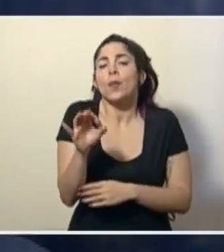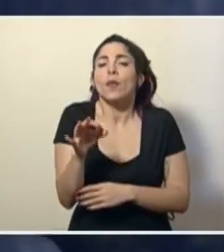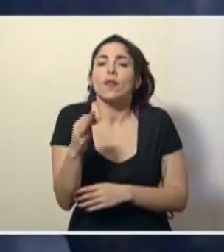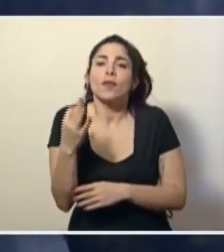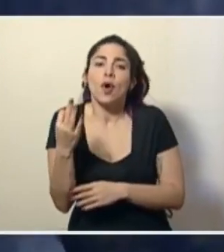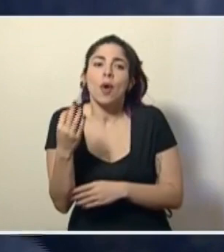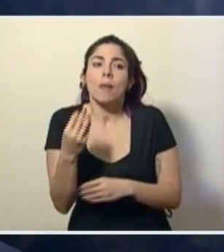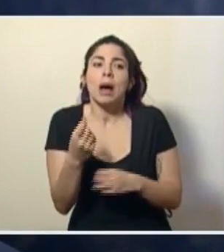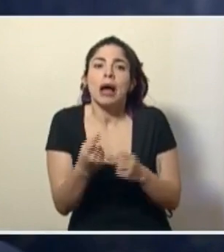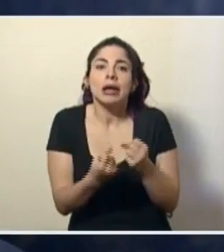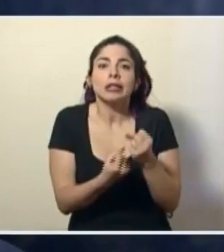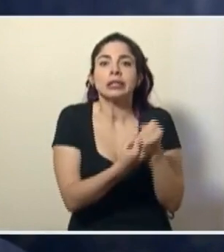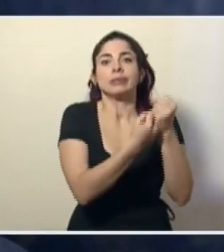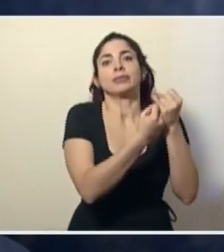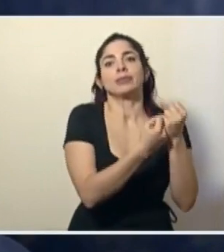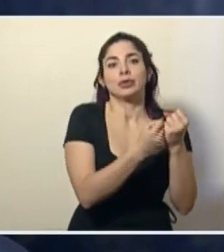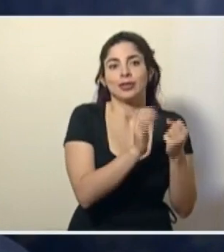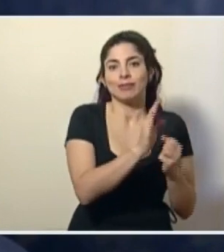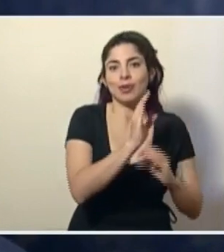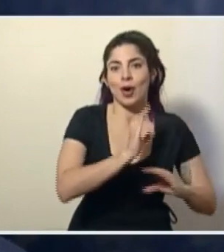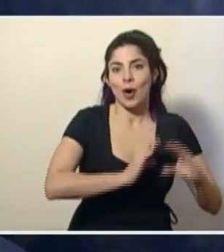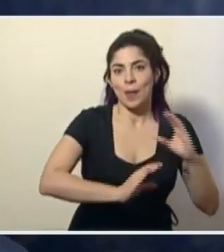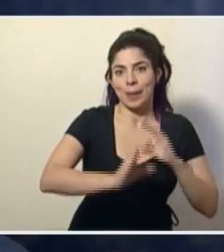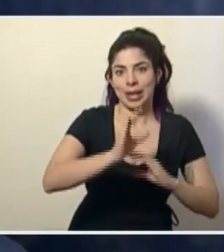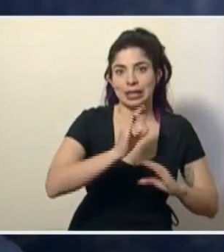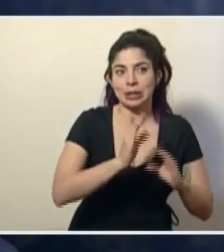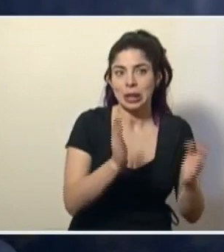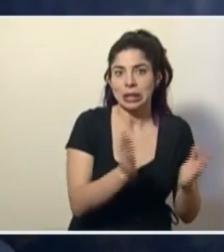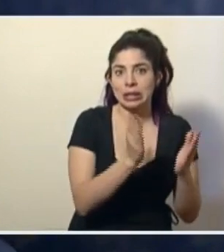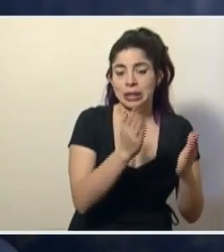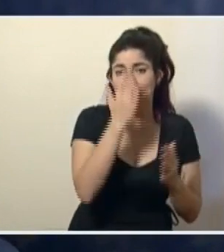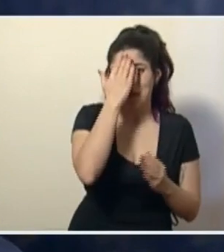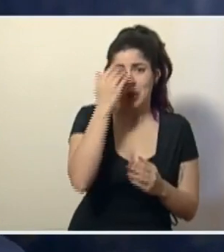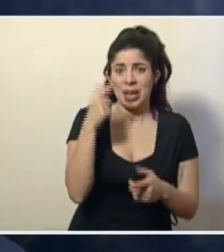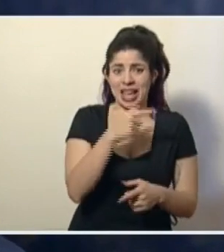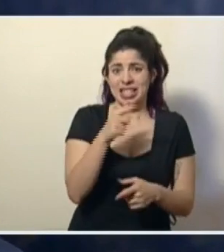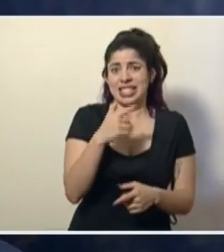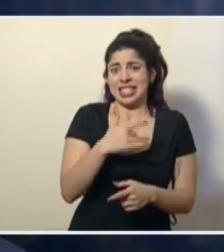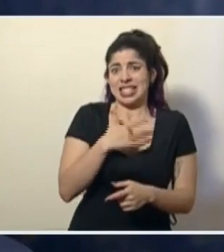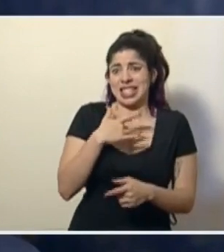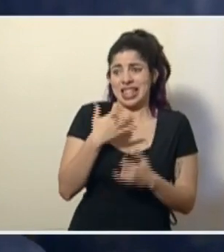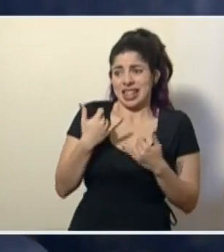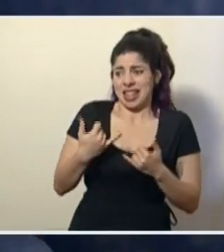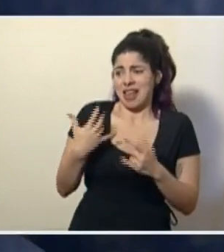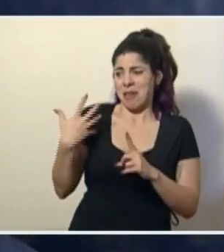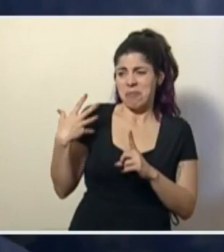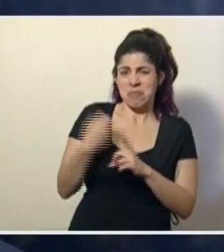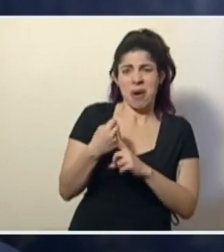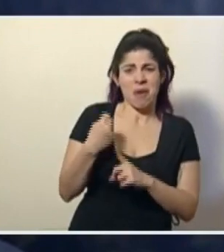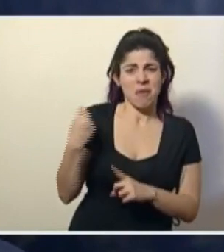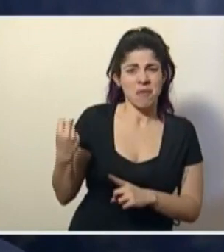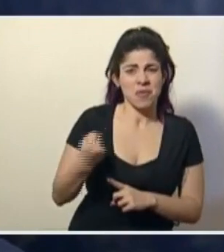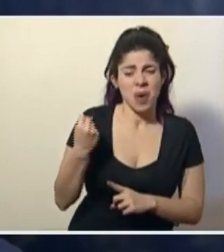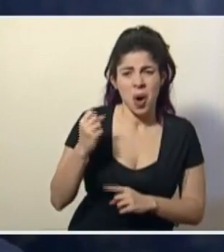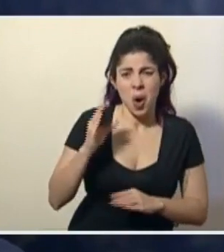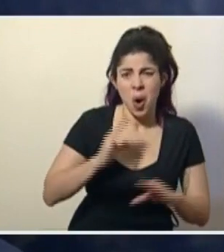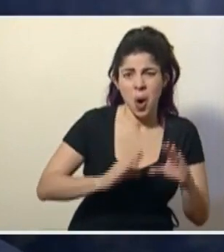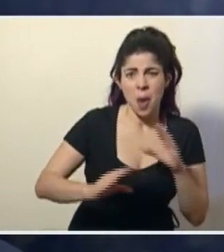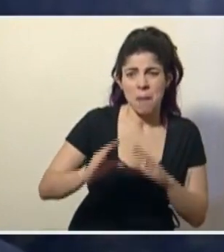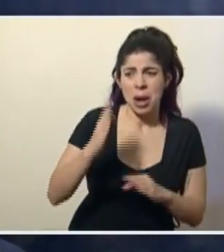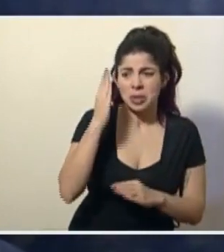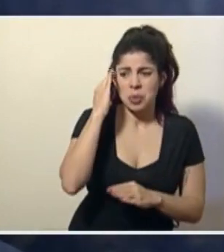de oxigenar las posibilidades comerciales ante el golpe que ellos sienten que están recibiendo en estos momentos por